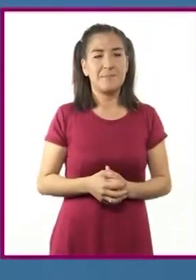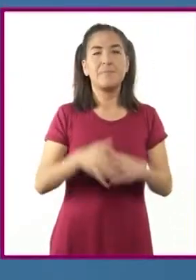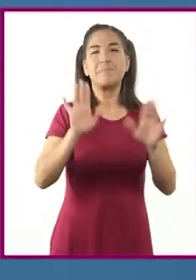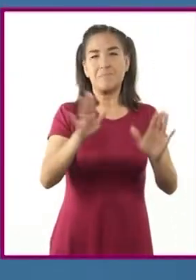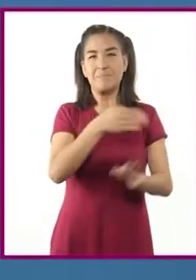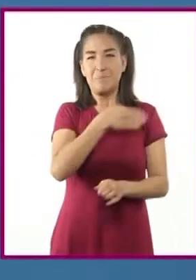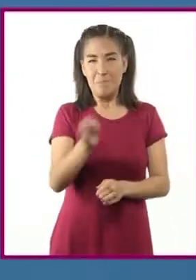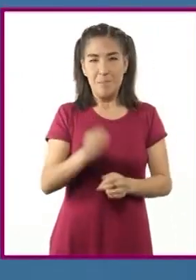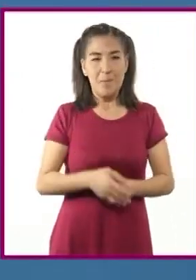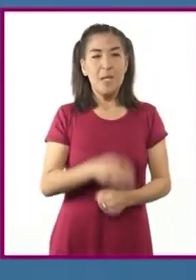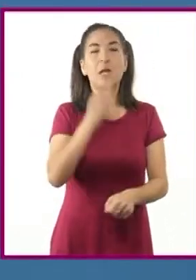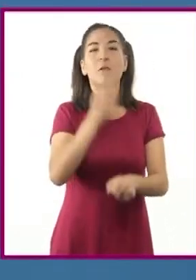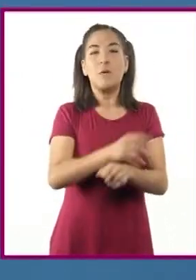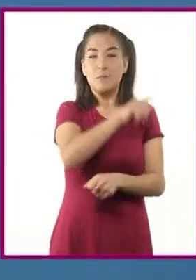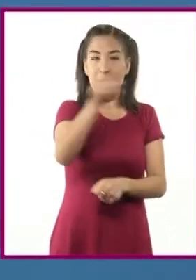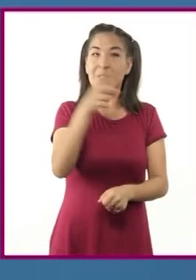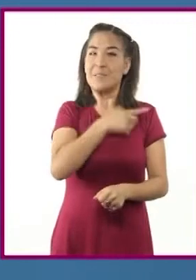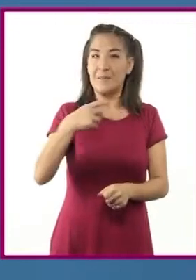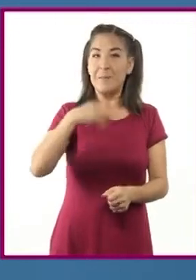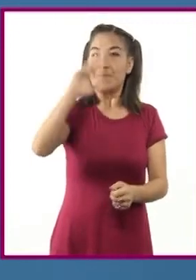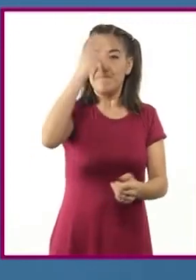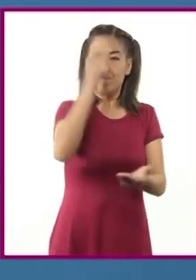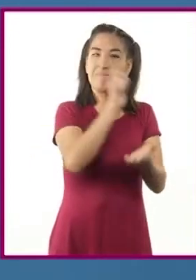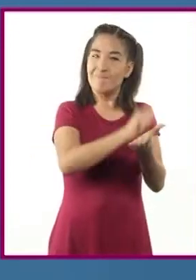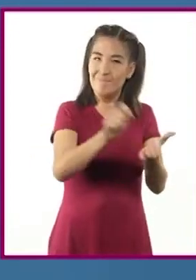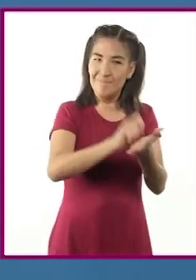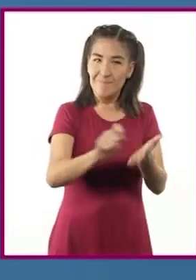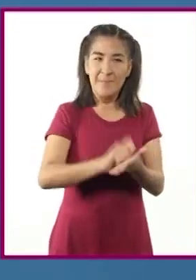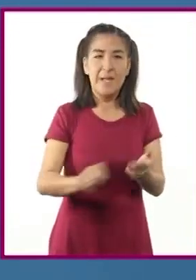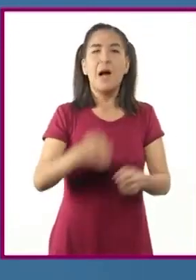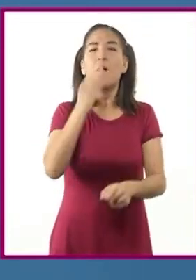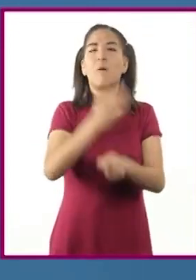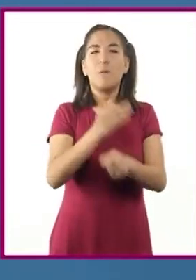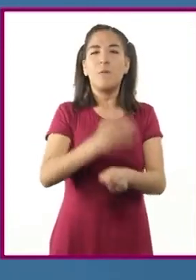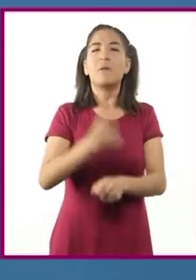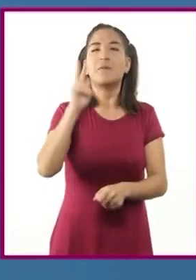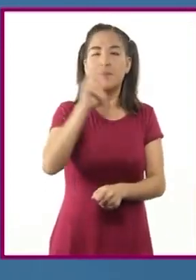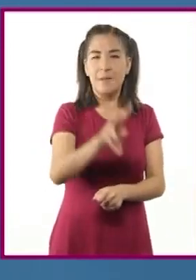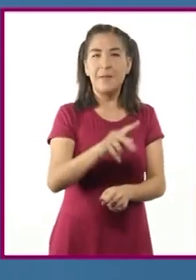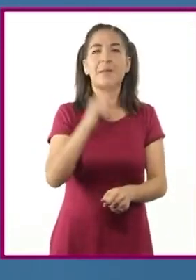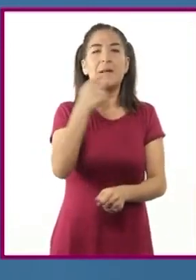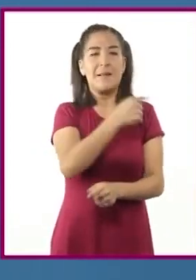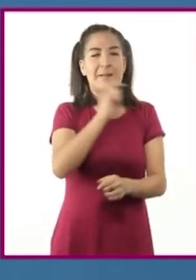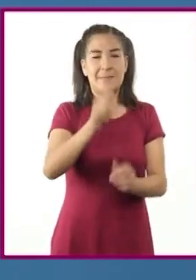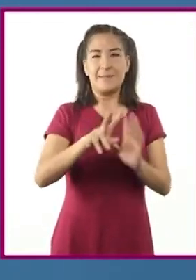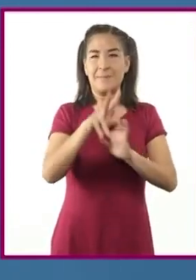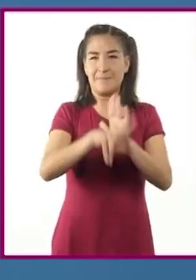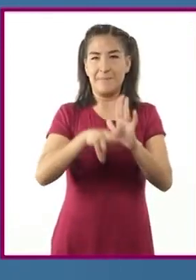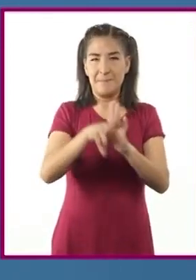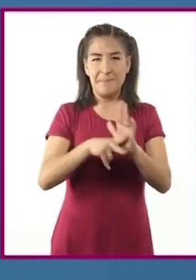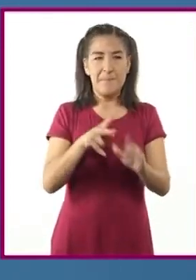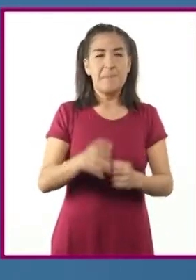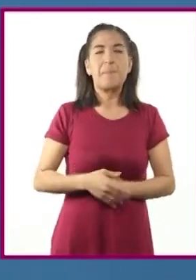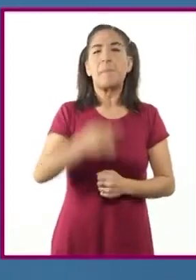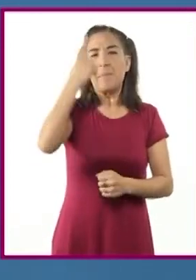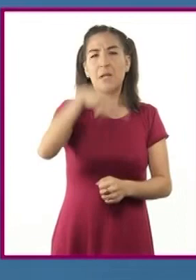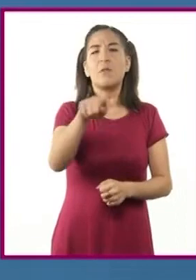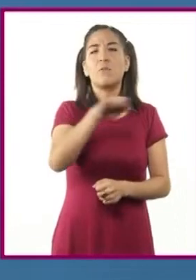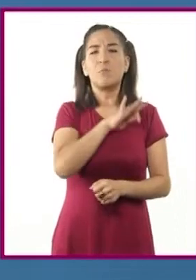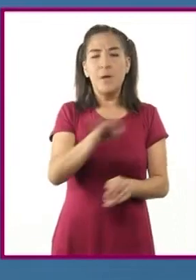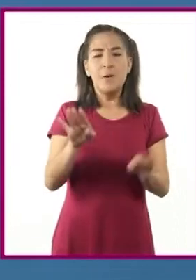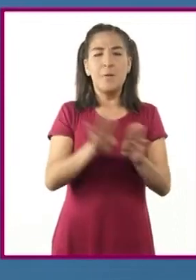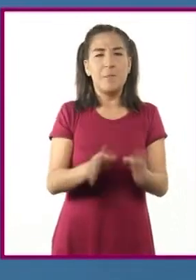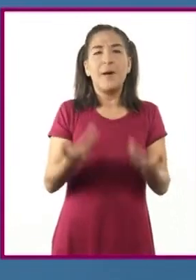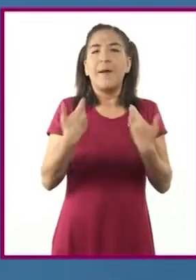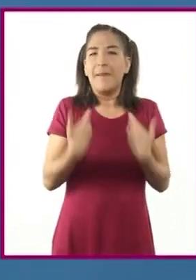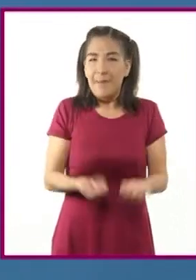Bueno, recuerden tomar nota y ¿qué les parece si ahora observamos y escuchamos el siguiente video para poder